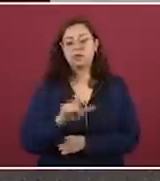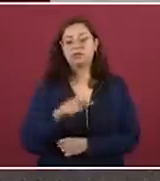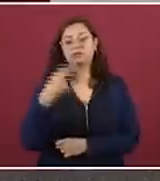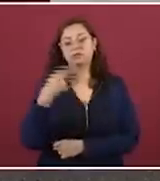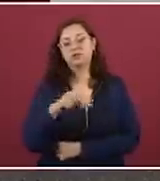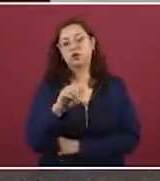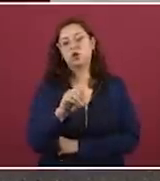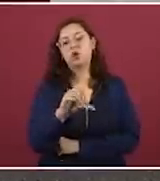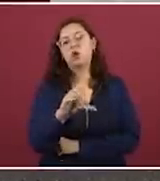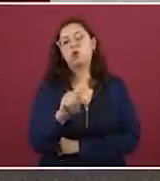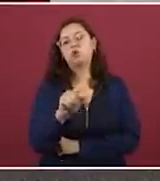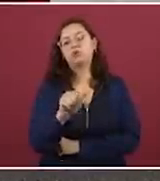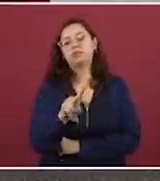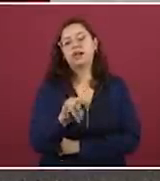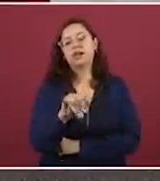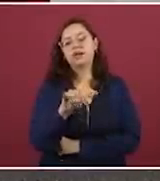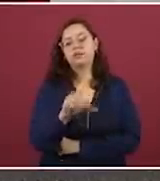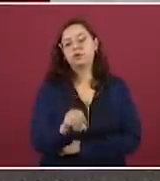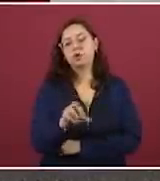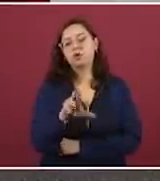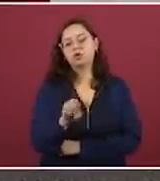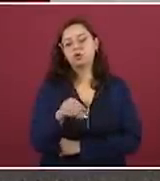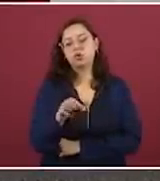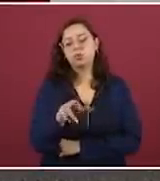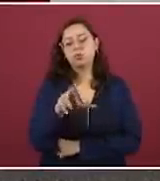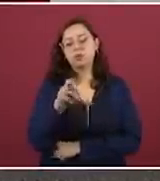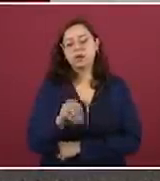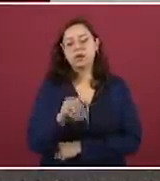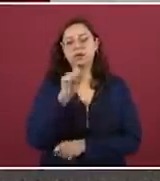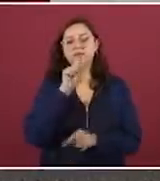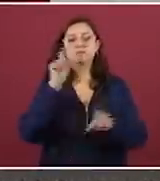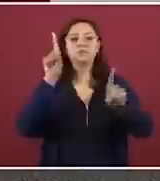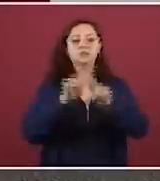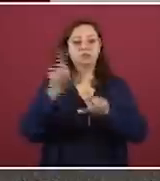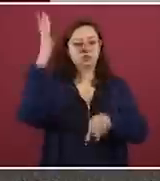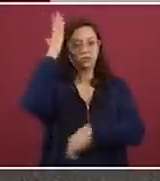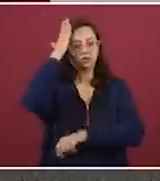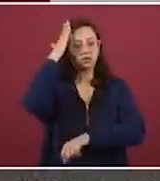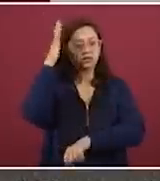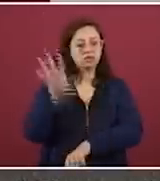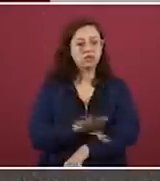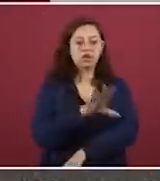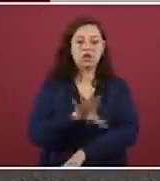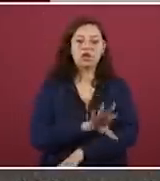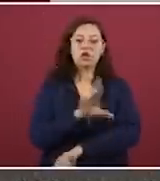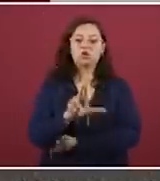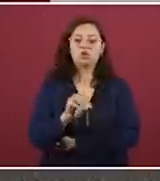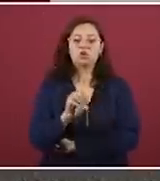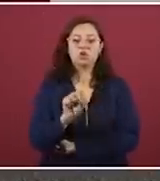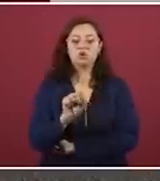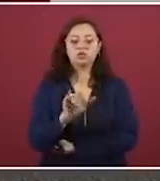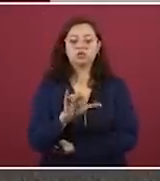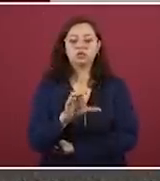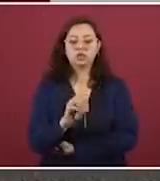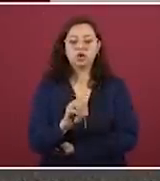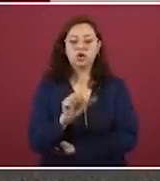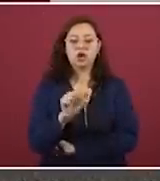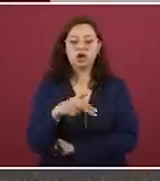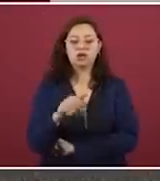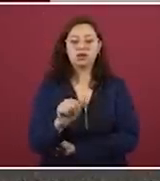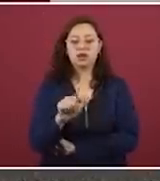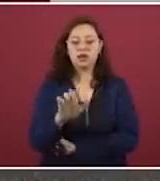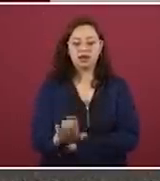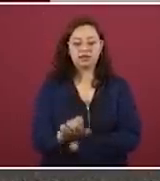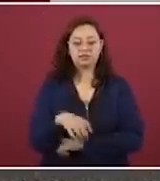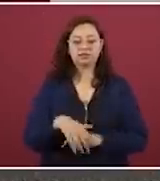Oropeza, y la secretaria de Energía, Rocío Nale. Ellos